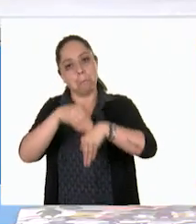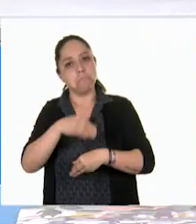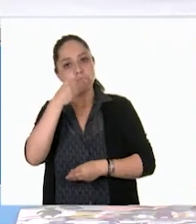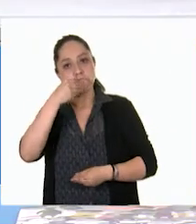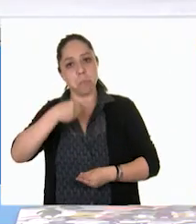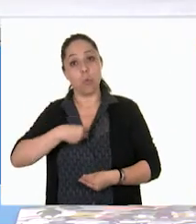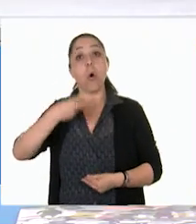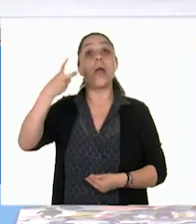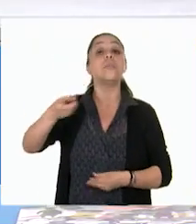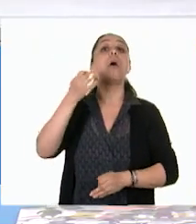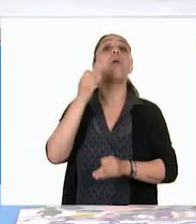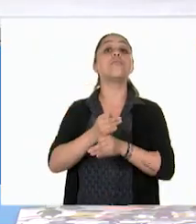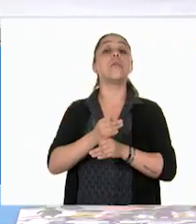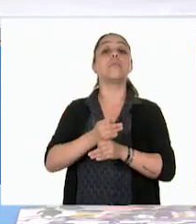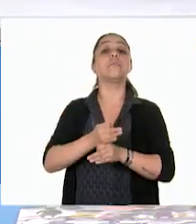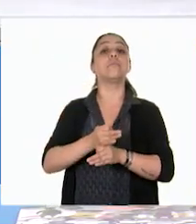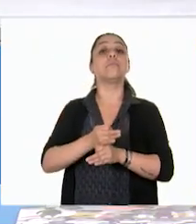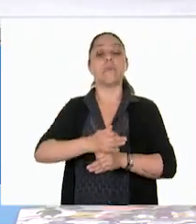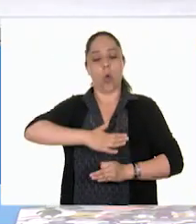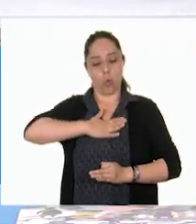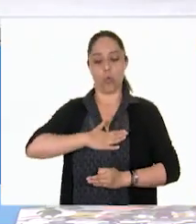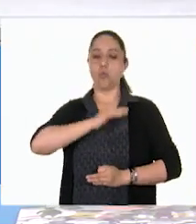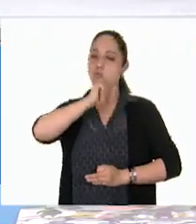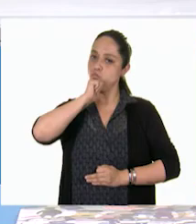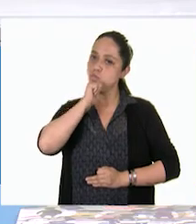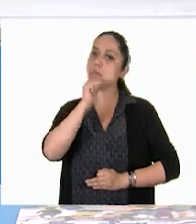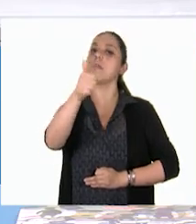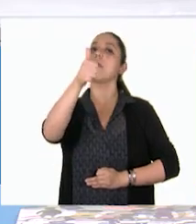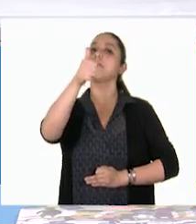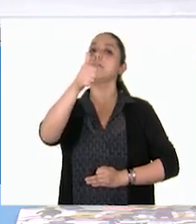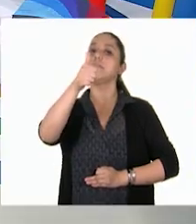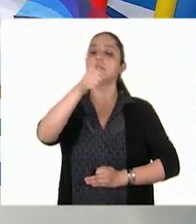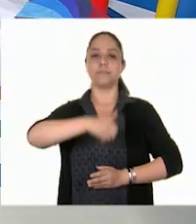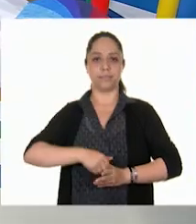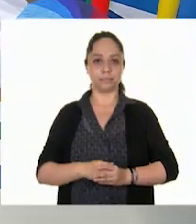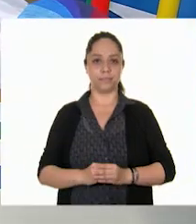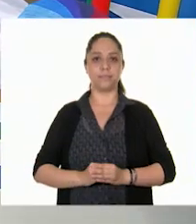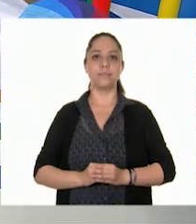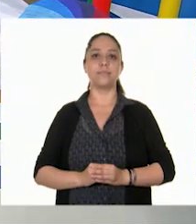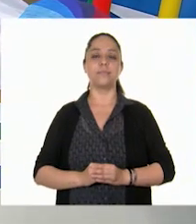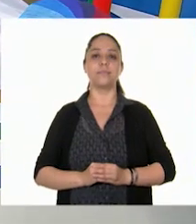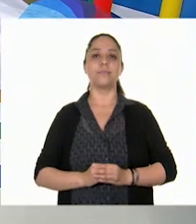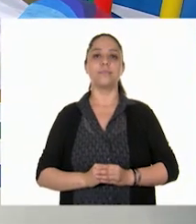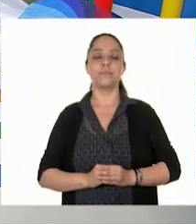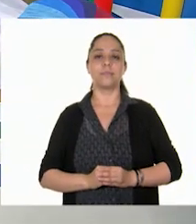esta situación es injusta. Chon, chon, chon.